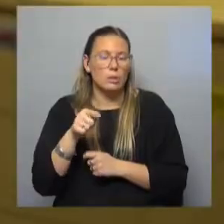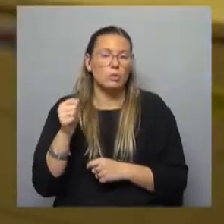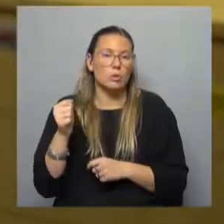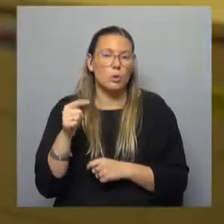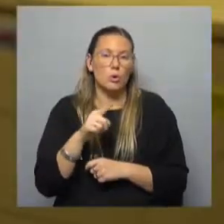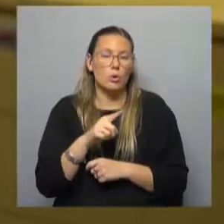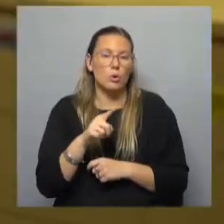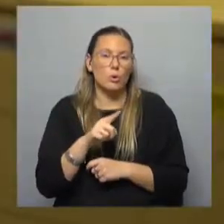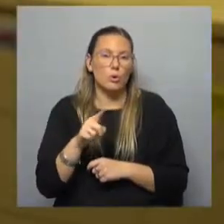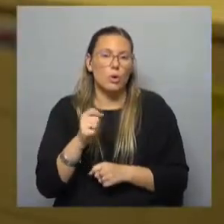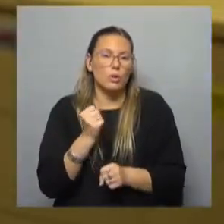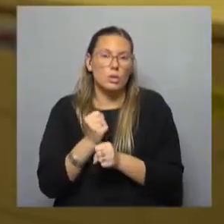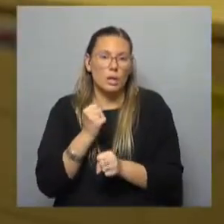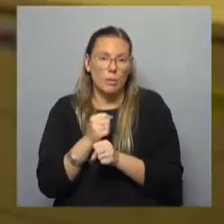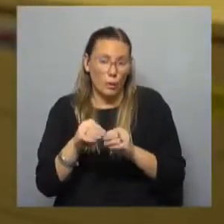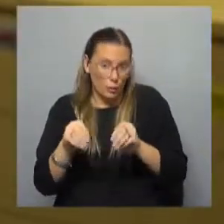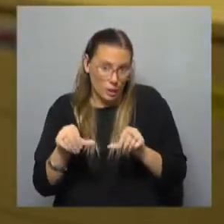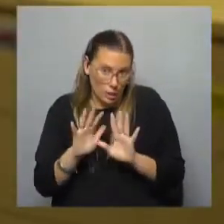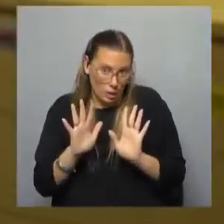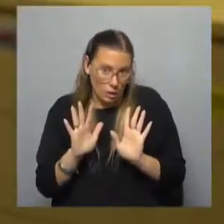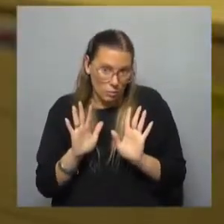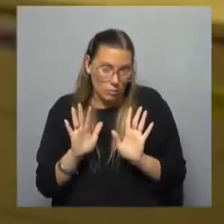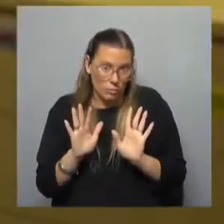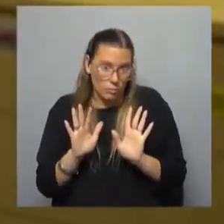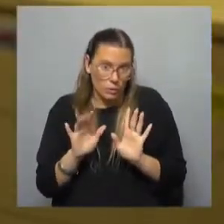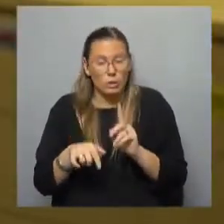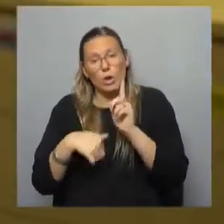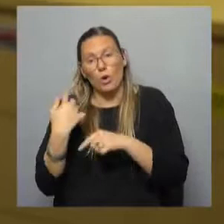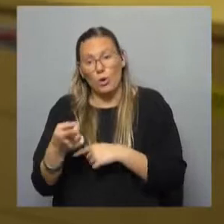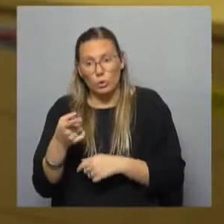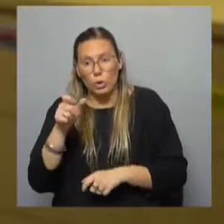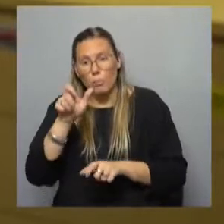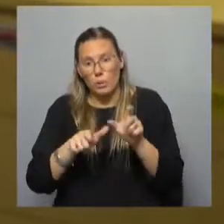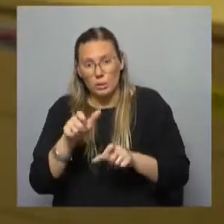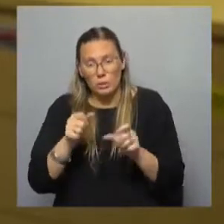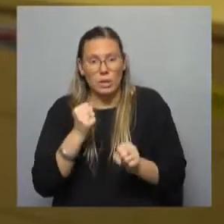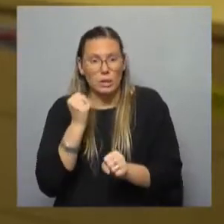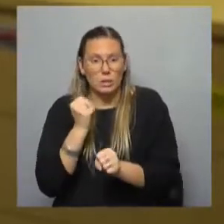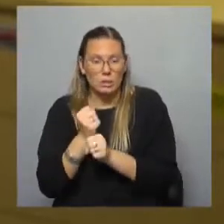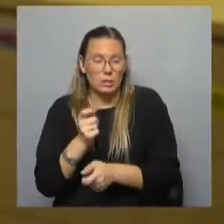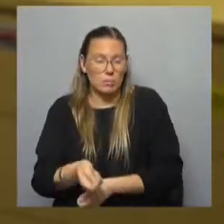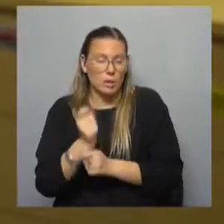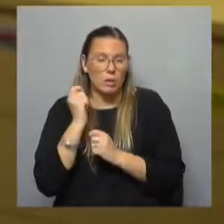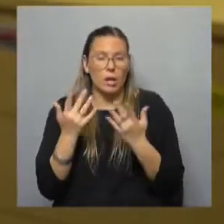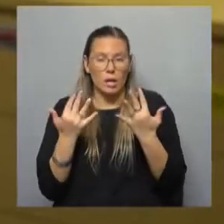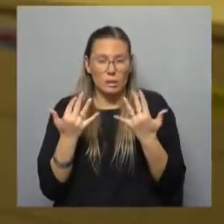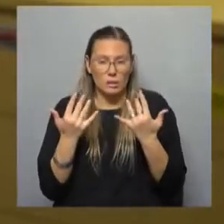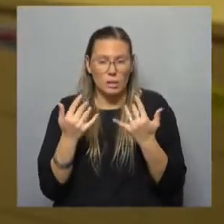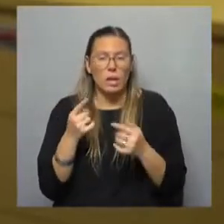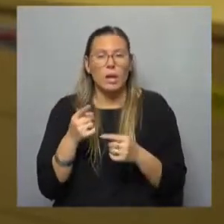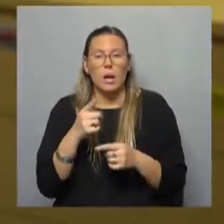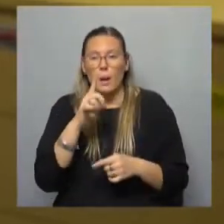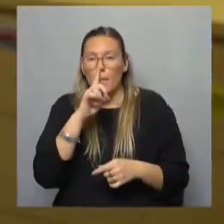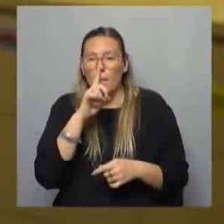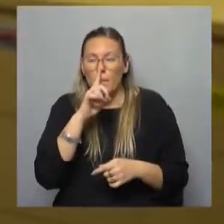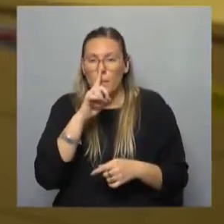cuenta el trabajo en tierra de otros tantos pescadores artesanales, lo cual estamos hablando de